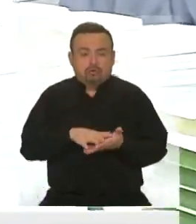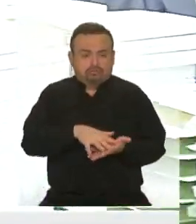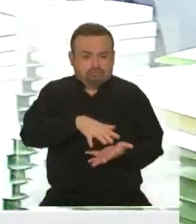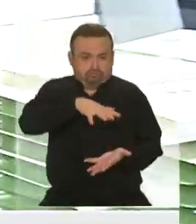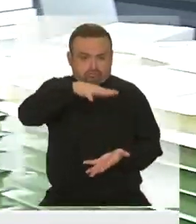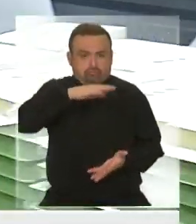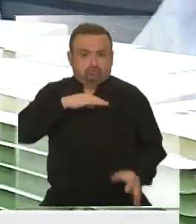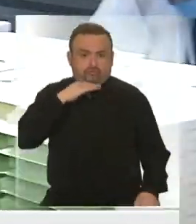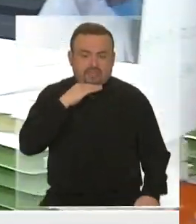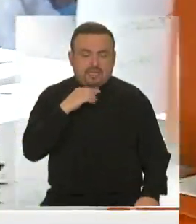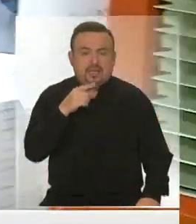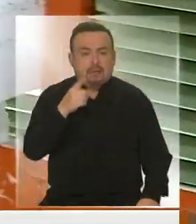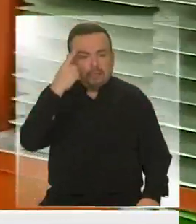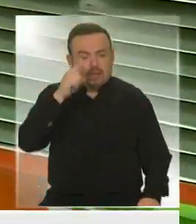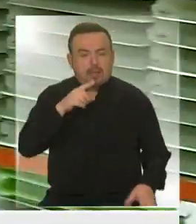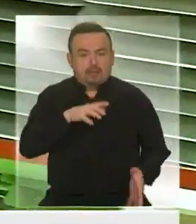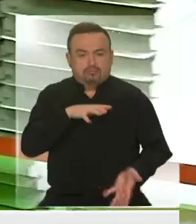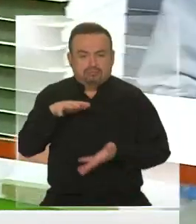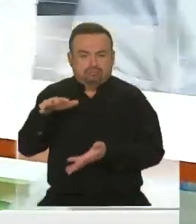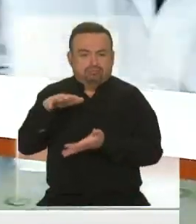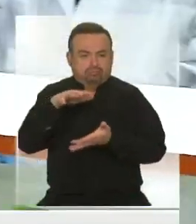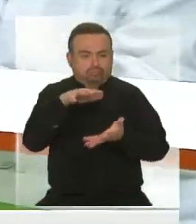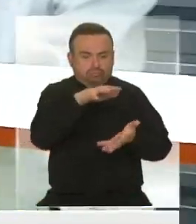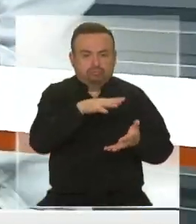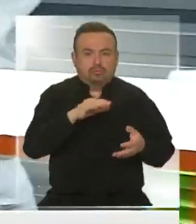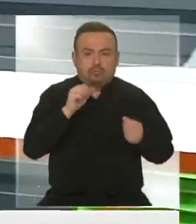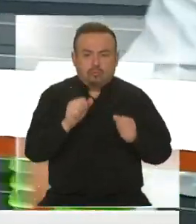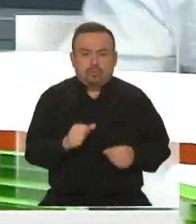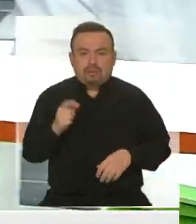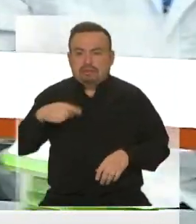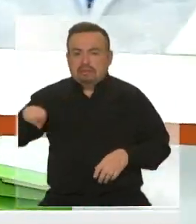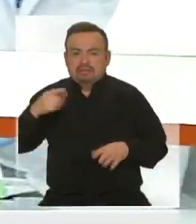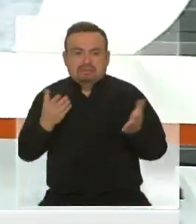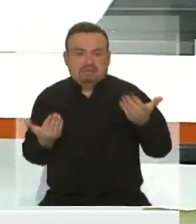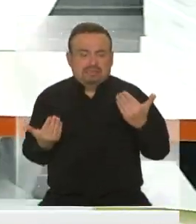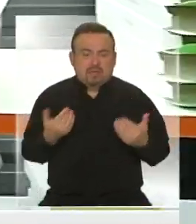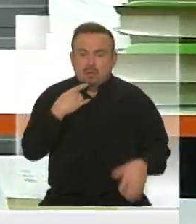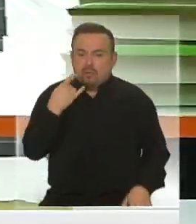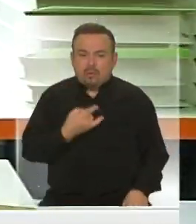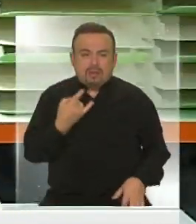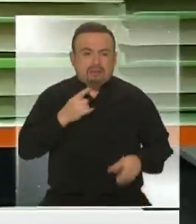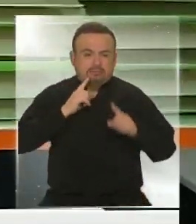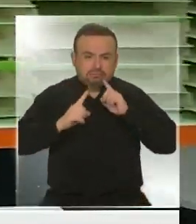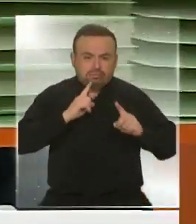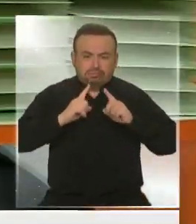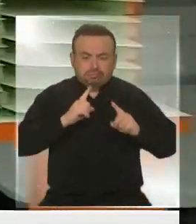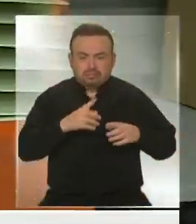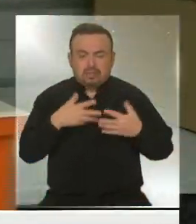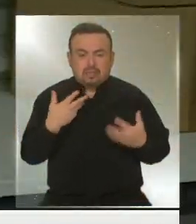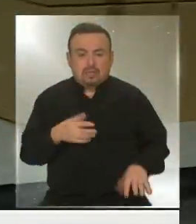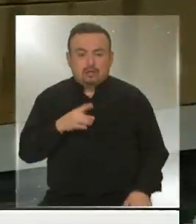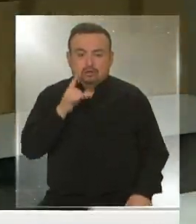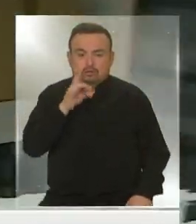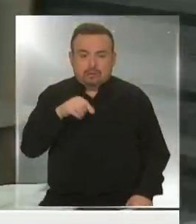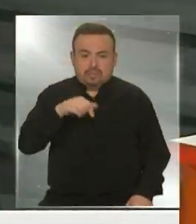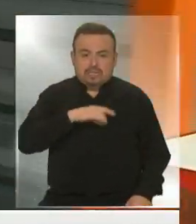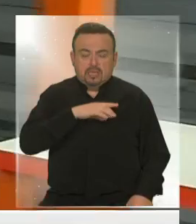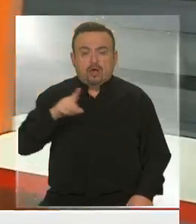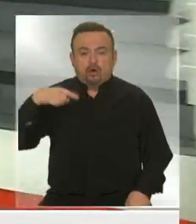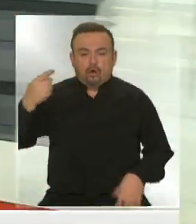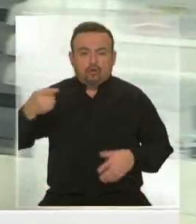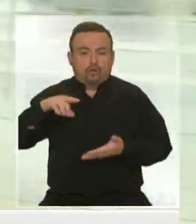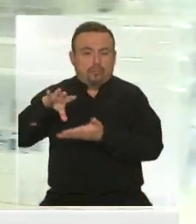stock suficiente para, por supuesto, poder seguir respondiendo a estas peticiones de tantos exámenes que entendemos no solo son en Chile.